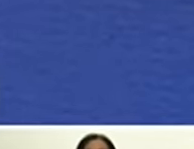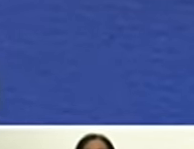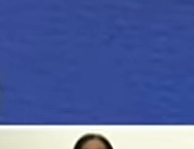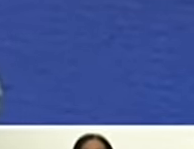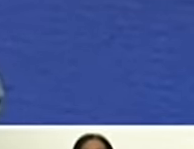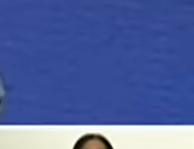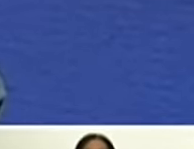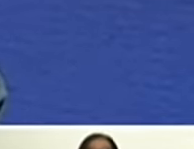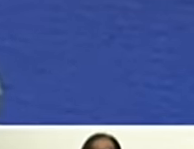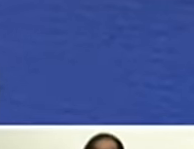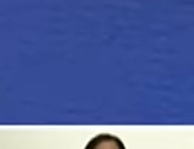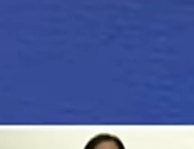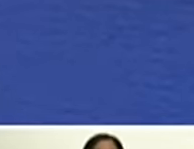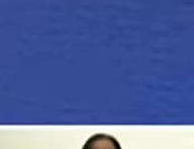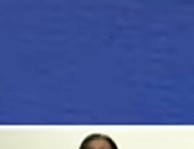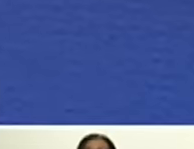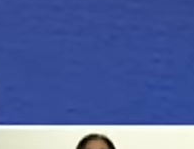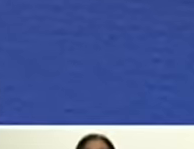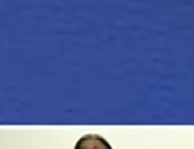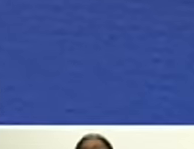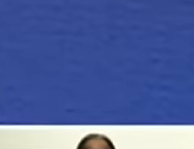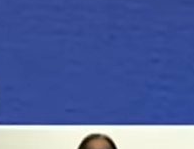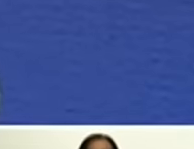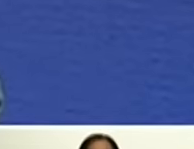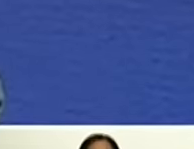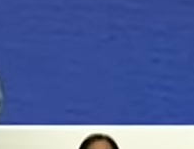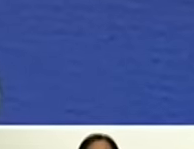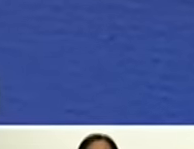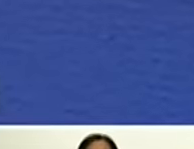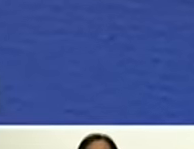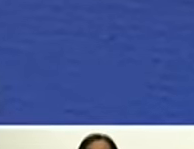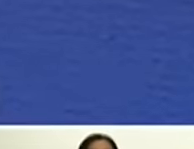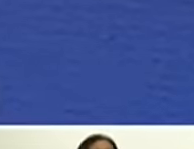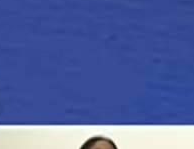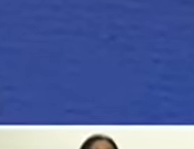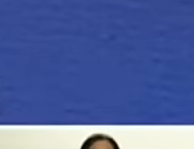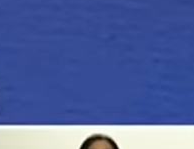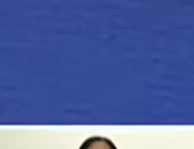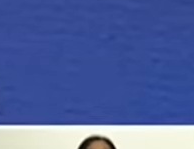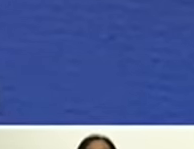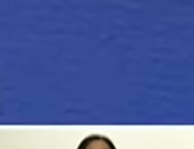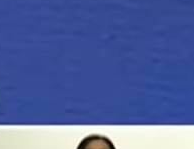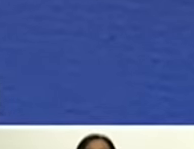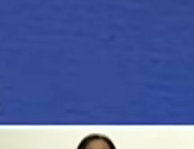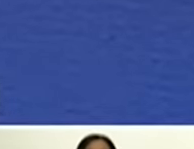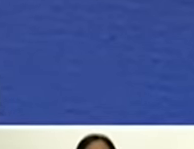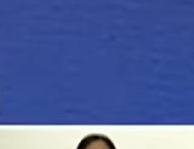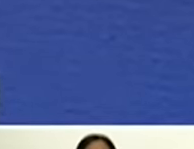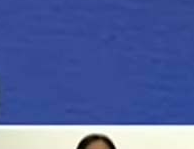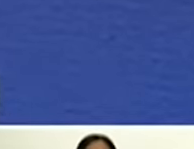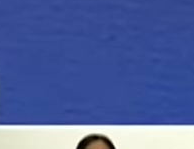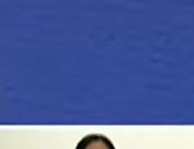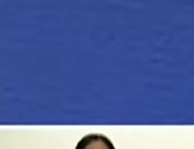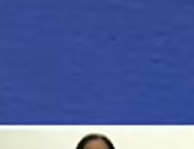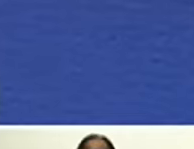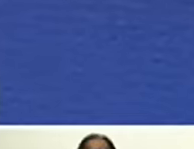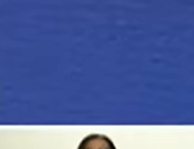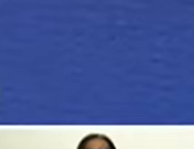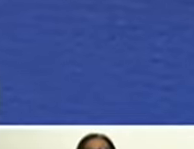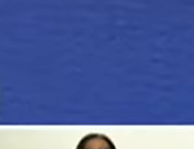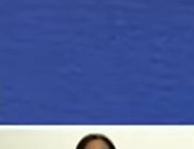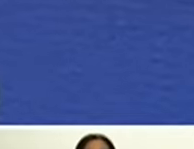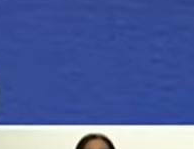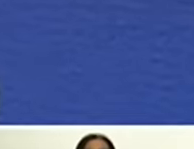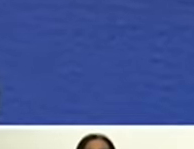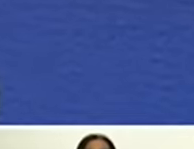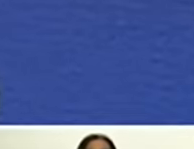sociedad patriótica, con el joven Simón Bolívar agitando desde las calles, se logra